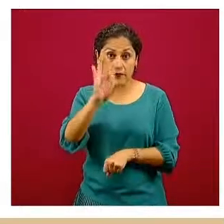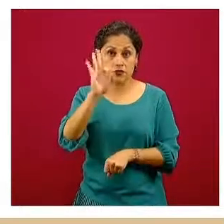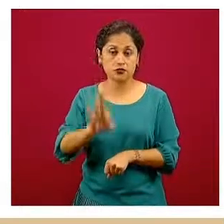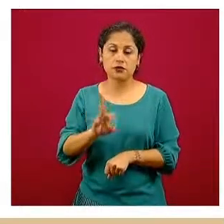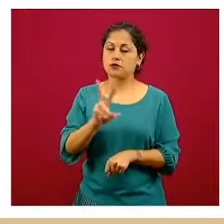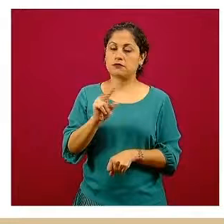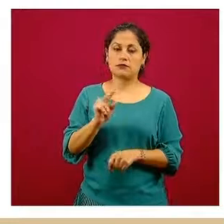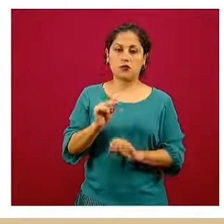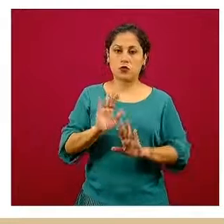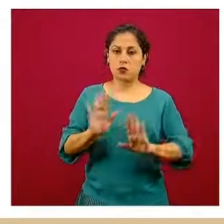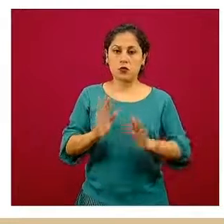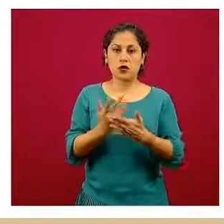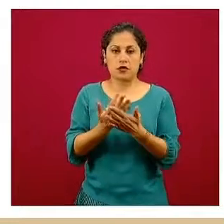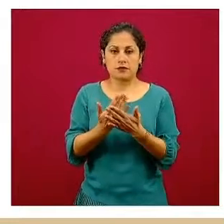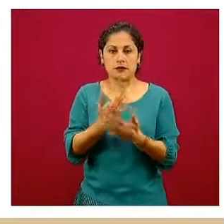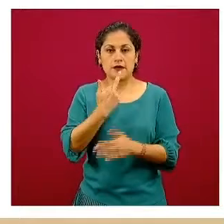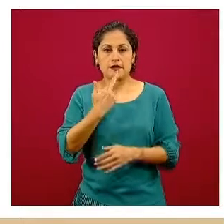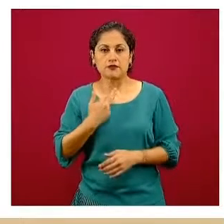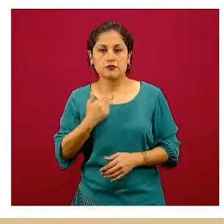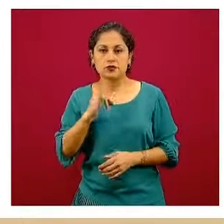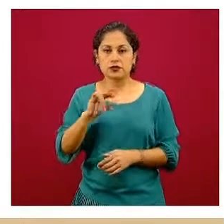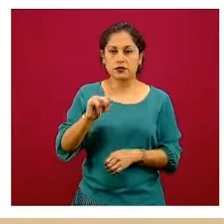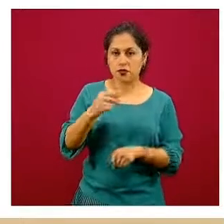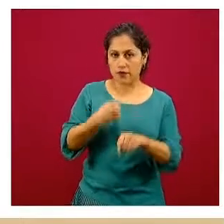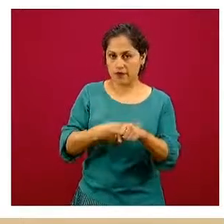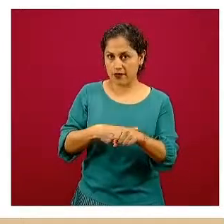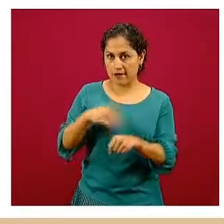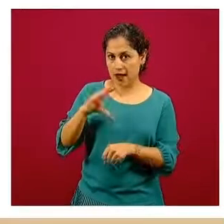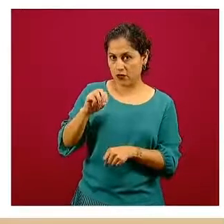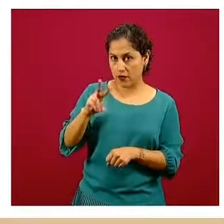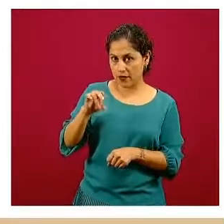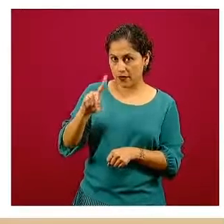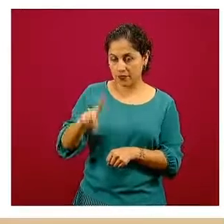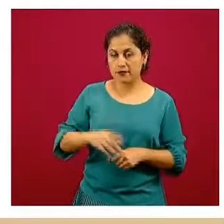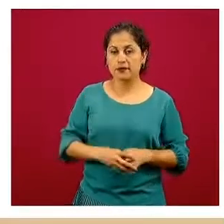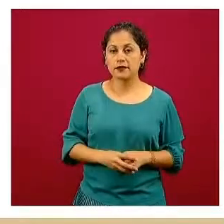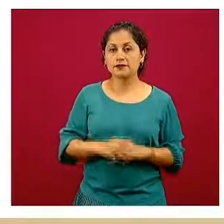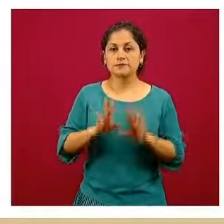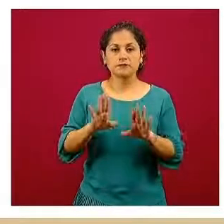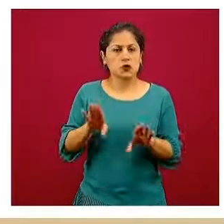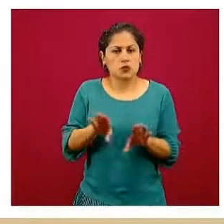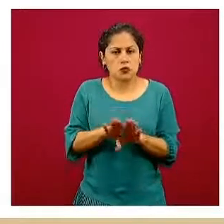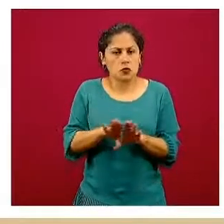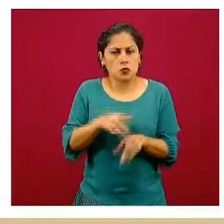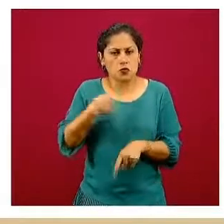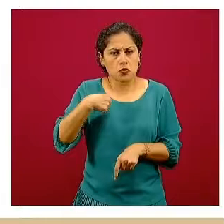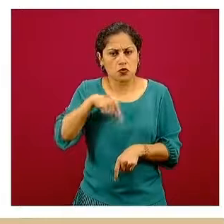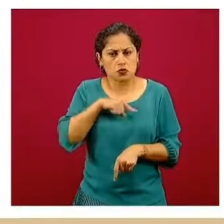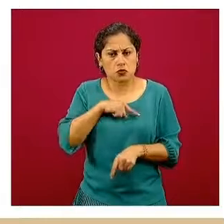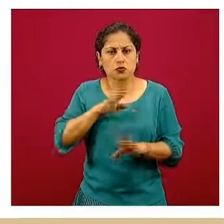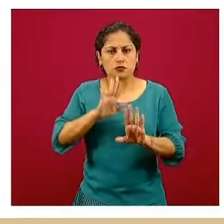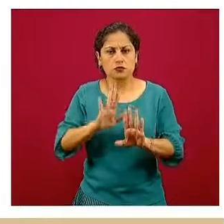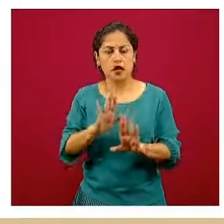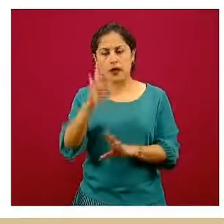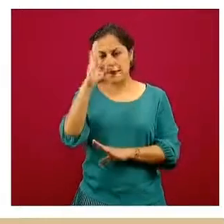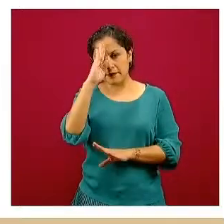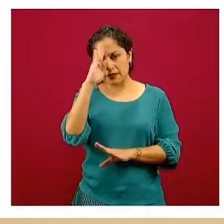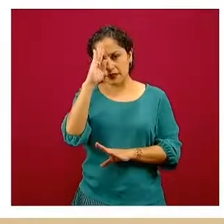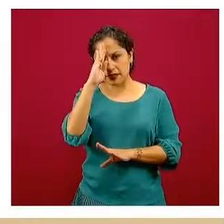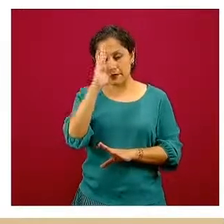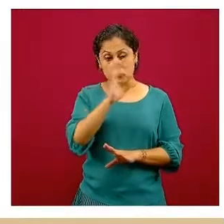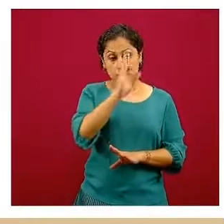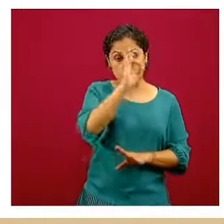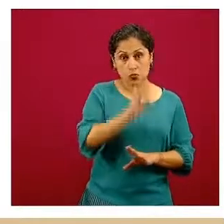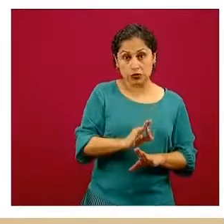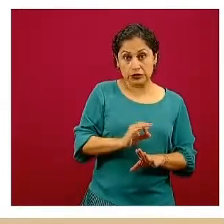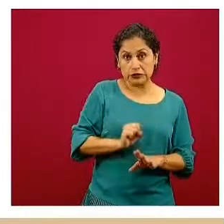COVID. Lo que podemos hacer, y de hecho estamos haciendo, es aplicamos el porcentaje de positividad, es decir,